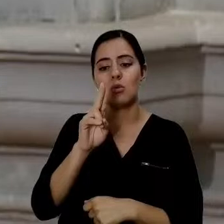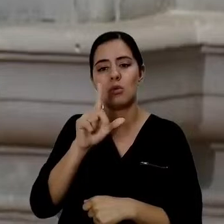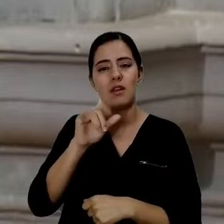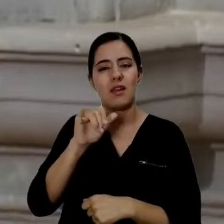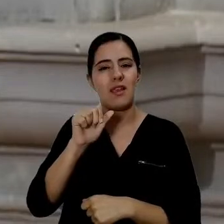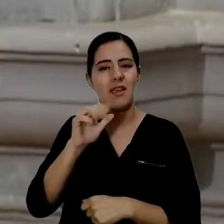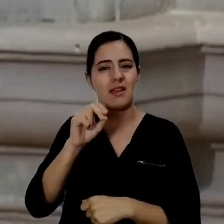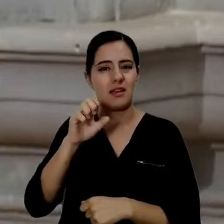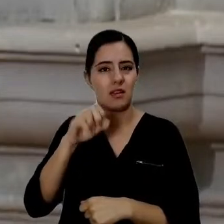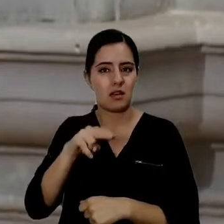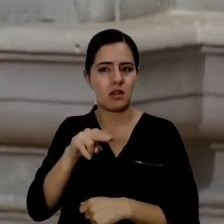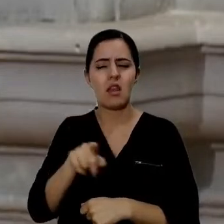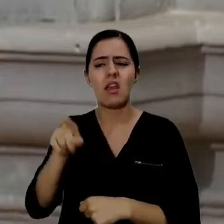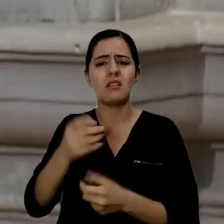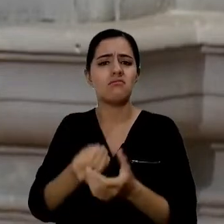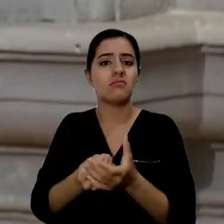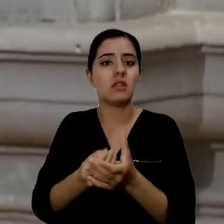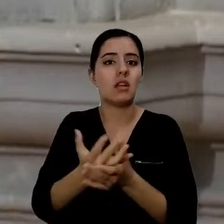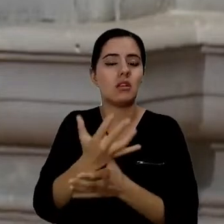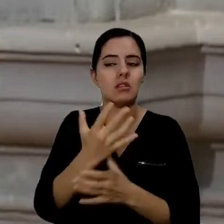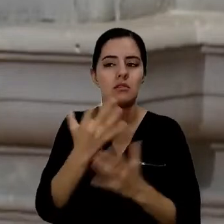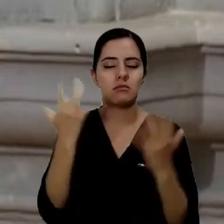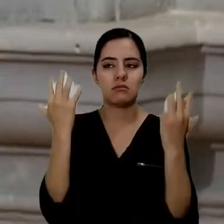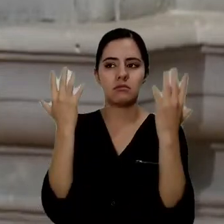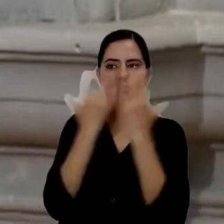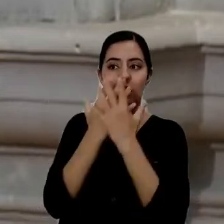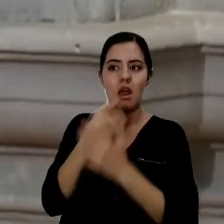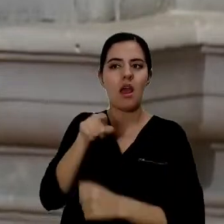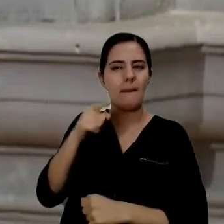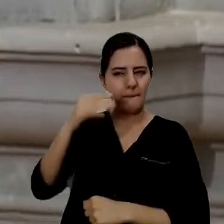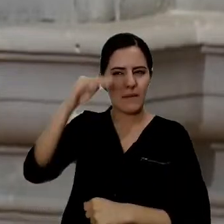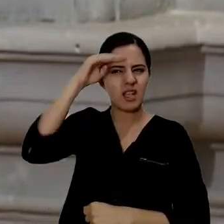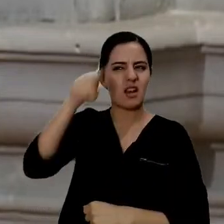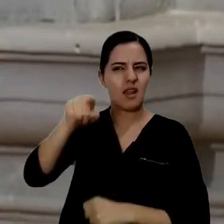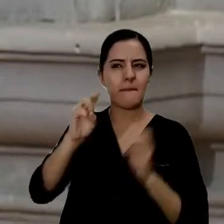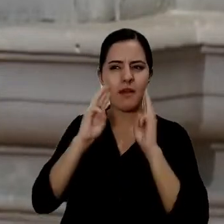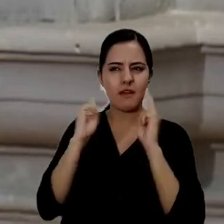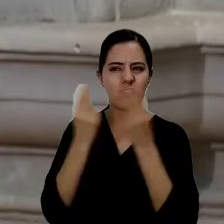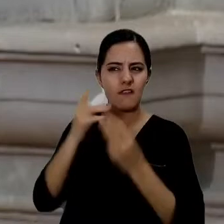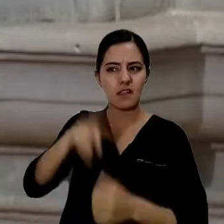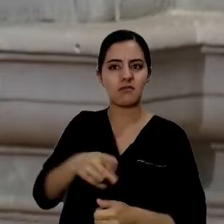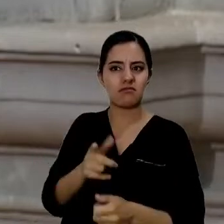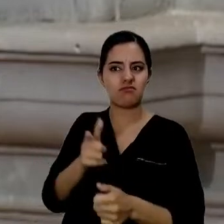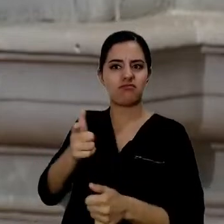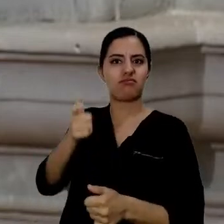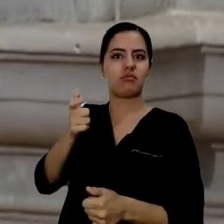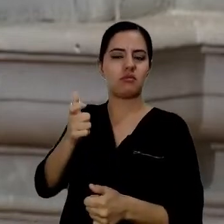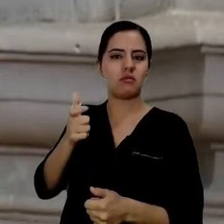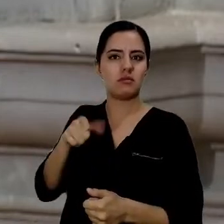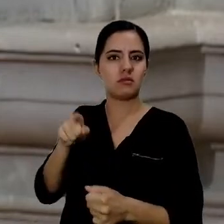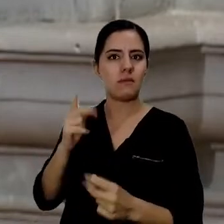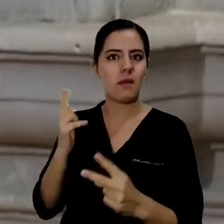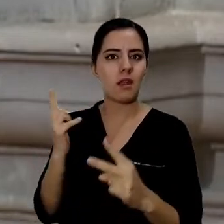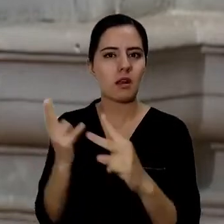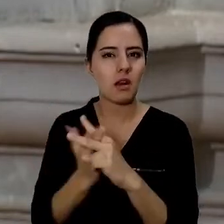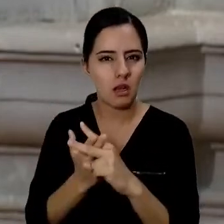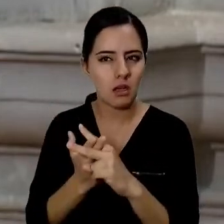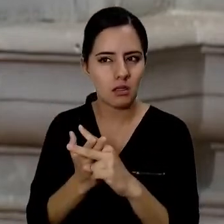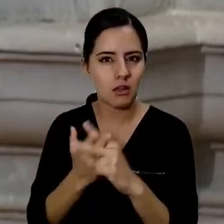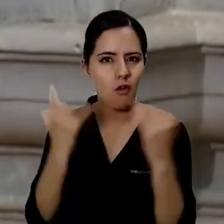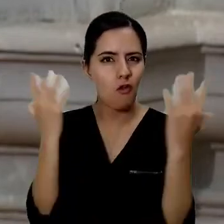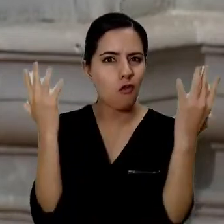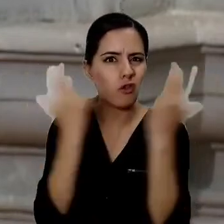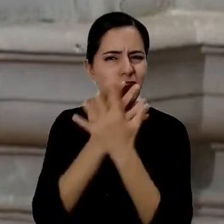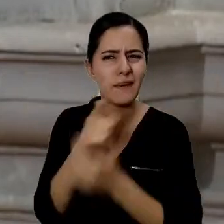que salió y lo confundieron con un narcotraficante. Todo esto se puede verificar sin